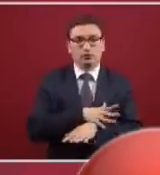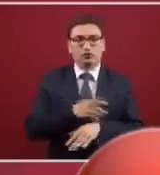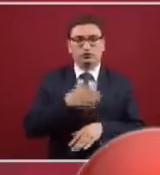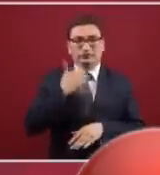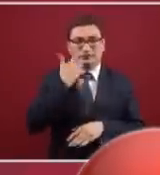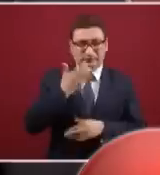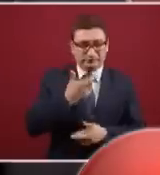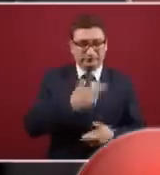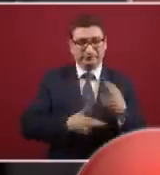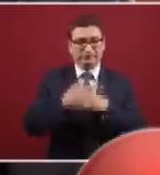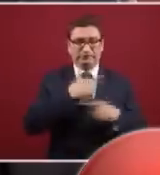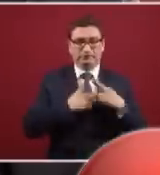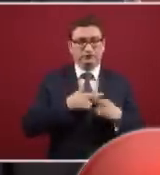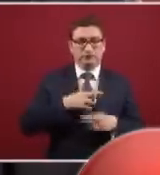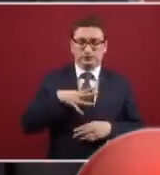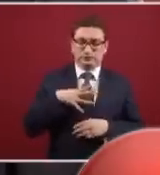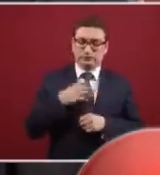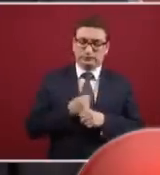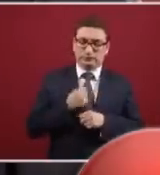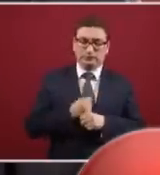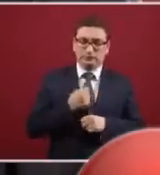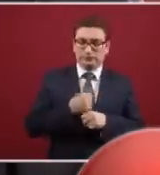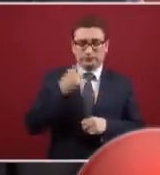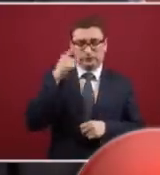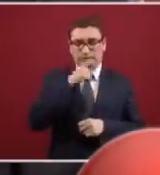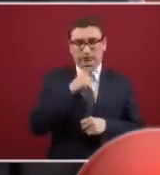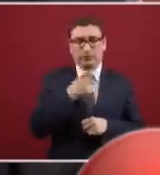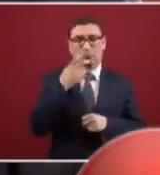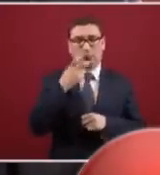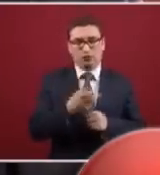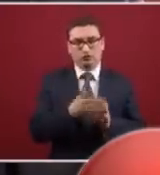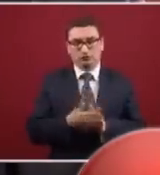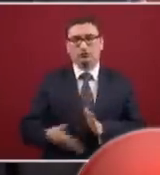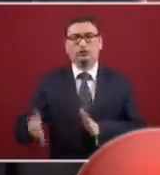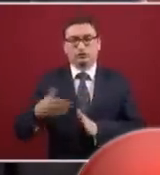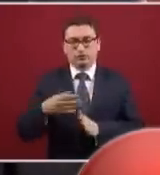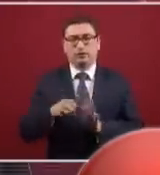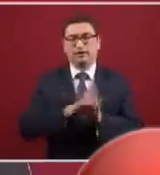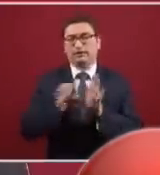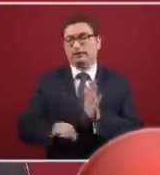atrás a lo ya logrado. Y puse ejemplos.